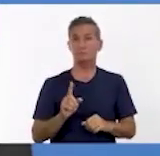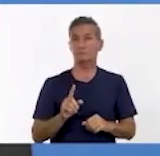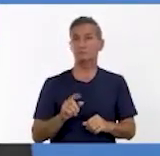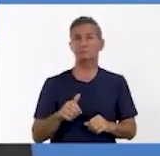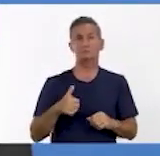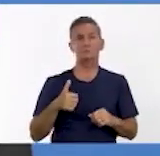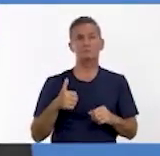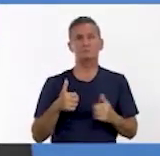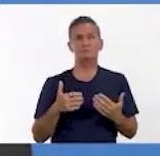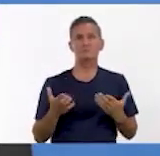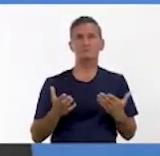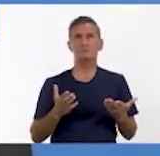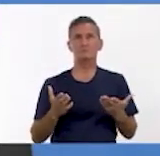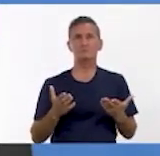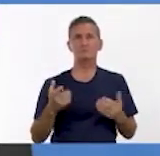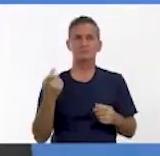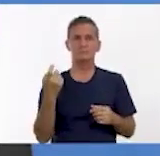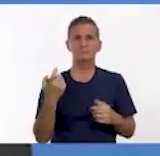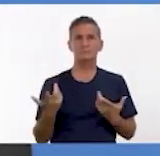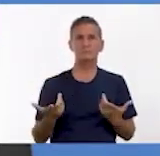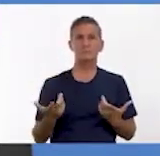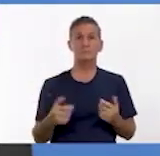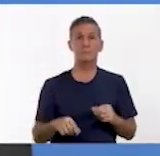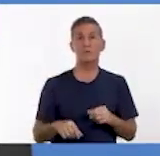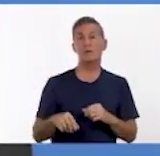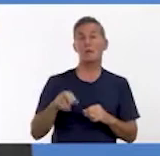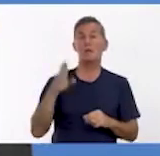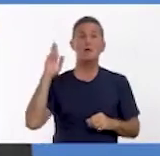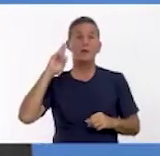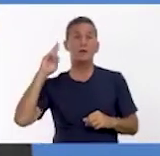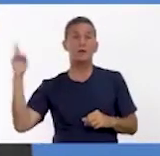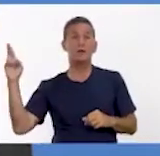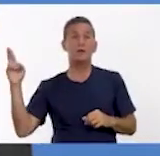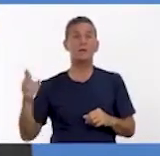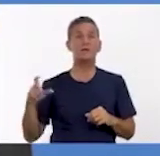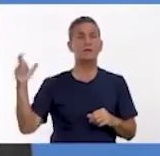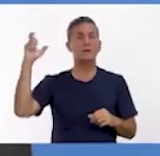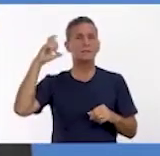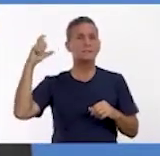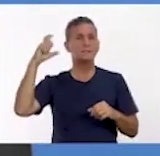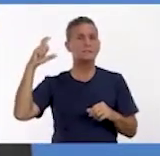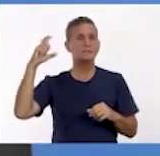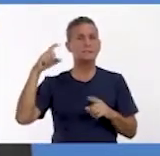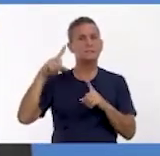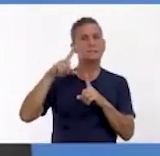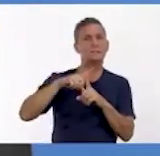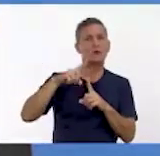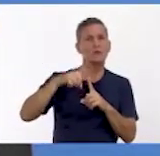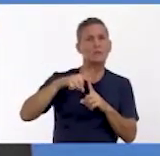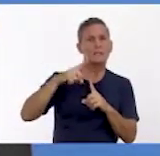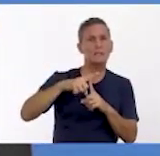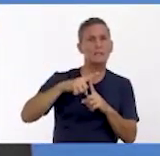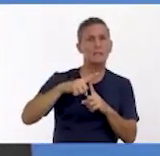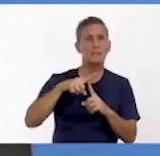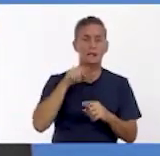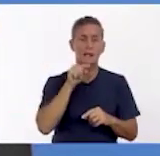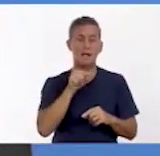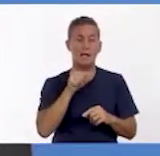mundial. Hay en la economía mundial también una revolución científico-técnica, que esa revolución científico-técnica es la